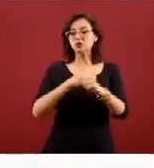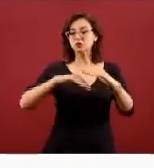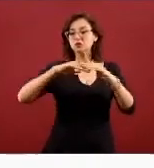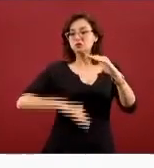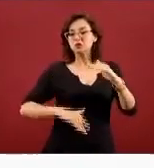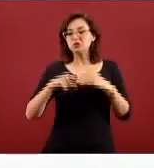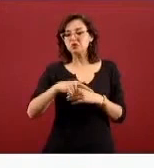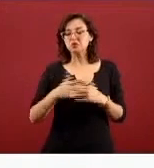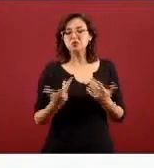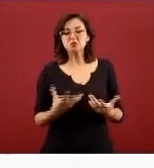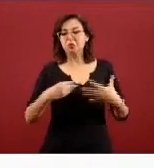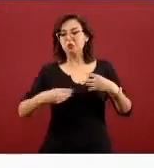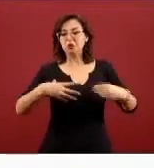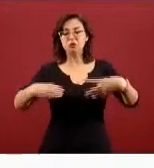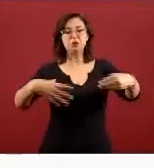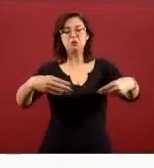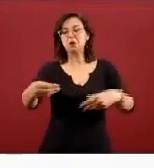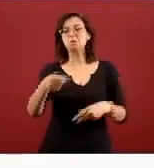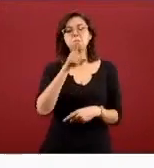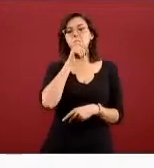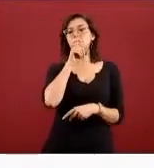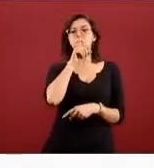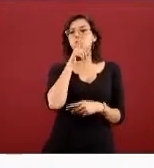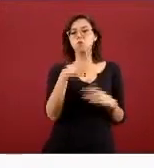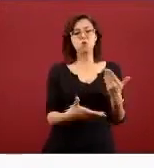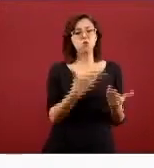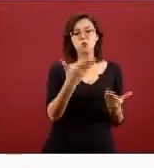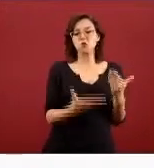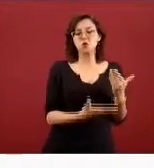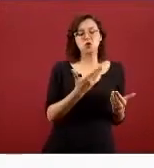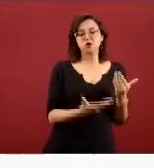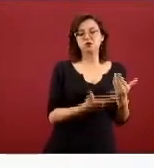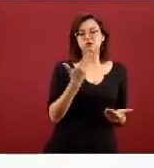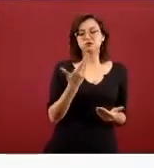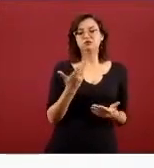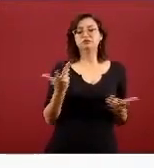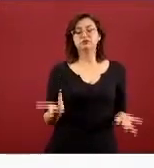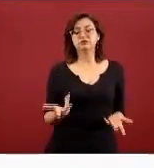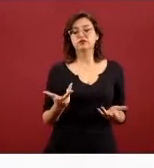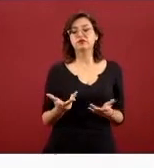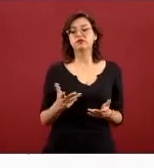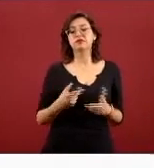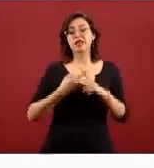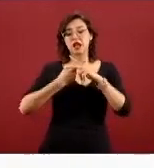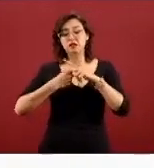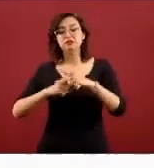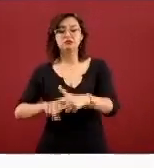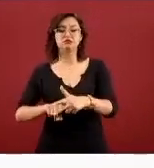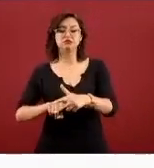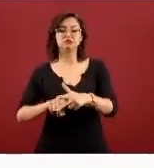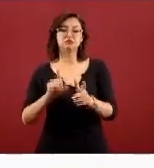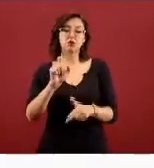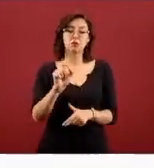la transmisión y para la presentación de casos. Es básicamente ya a partir de los